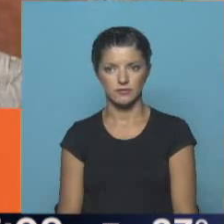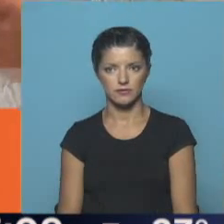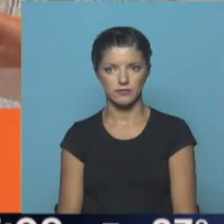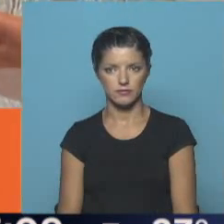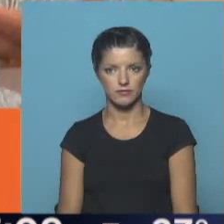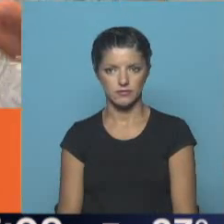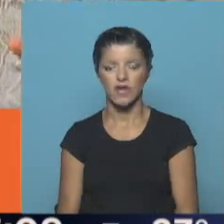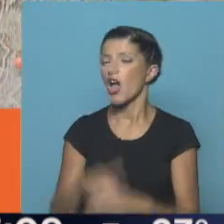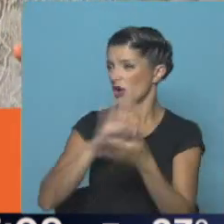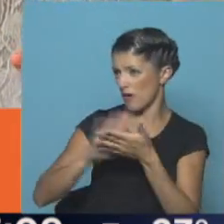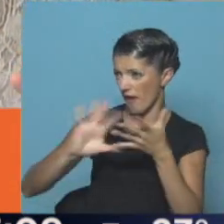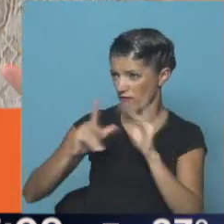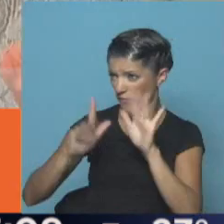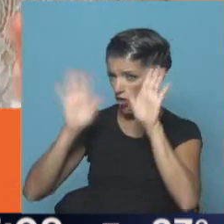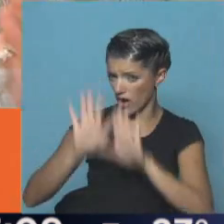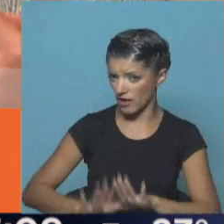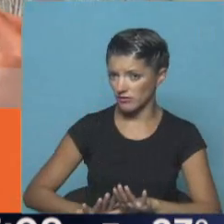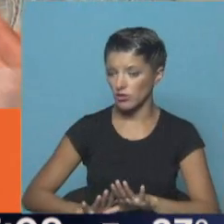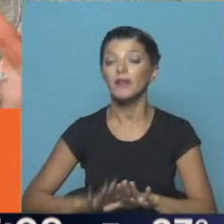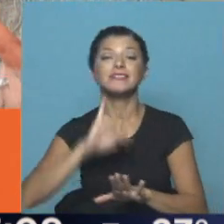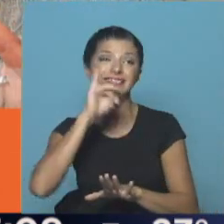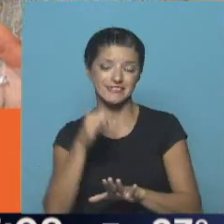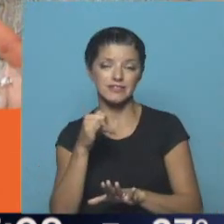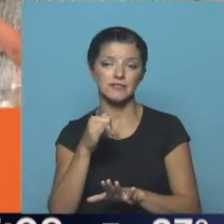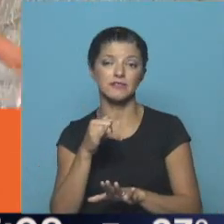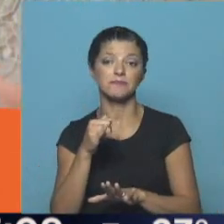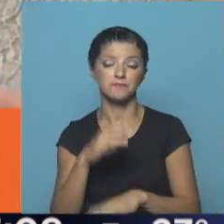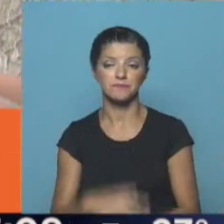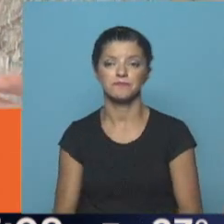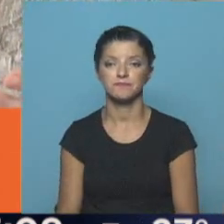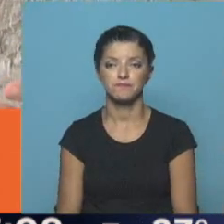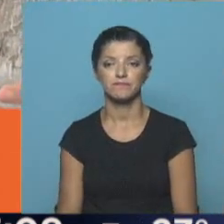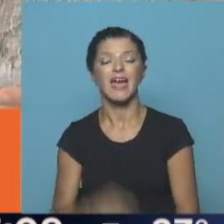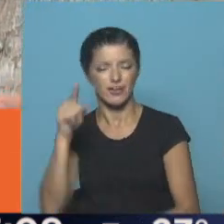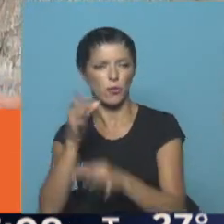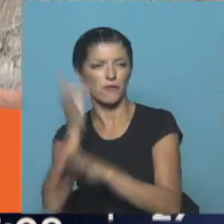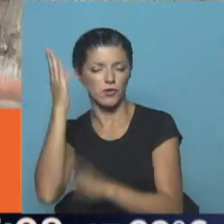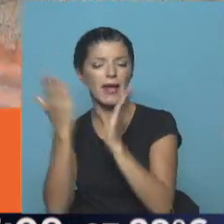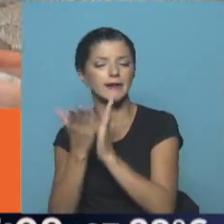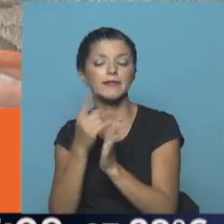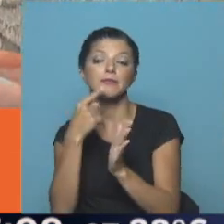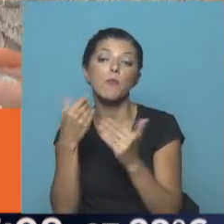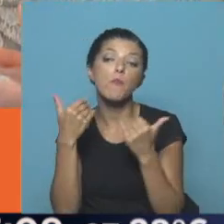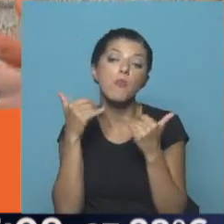nuevo diagrama. Nuevo diagrama europeo que no sea varias velocidades, dicen que en esto podrían inclusive